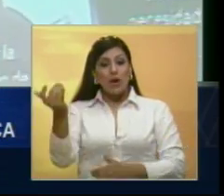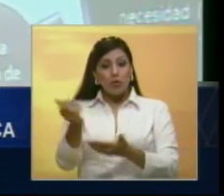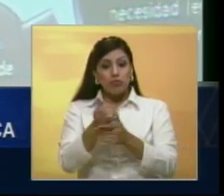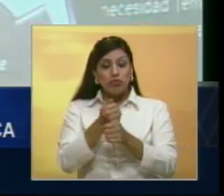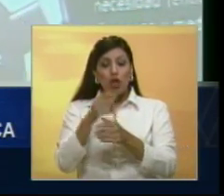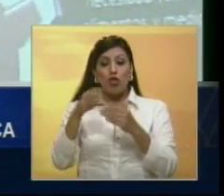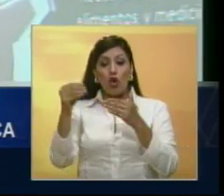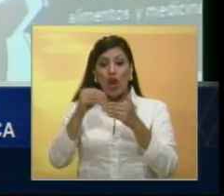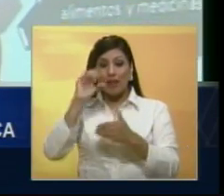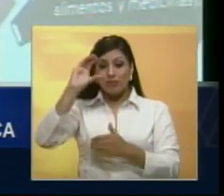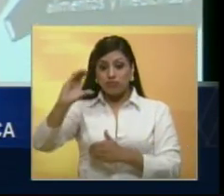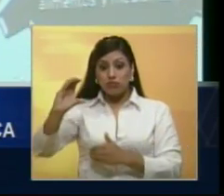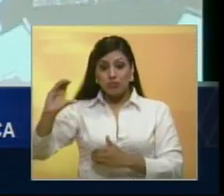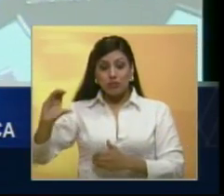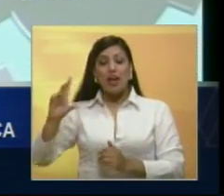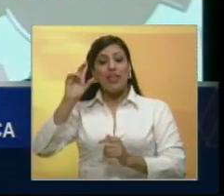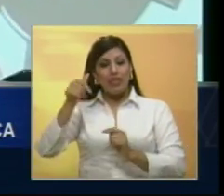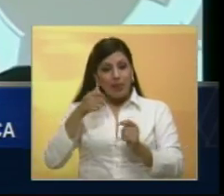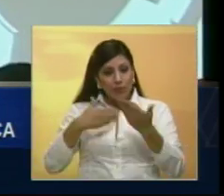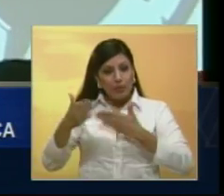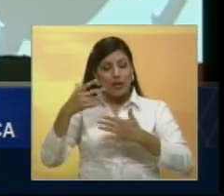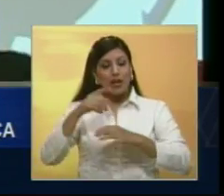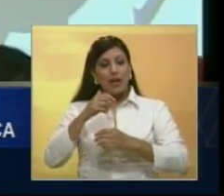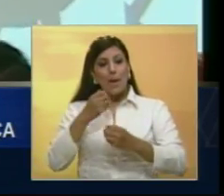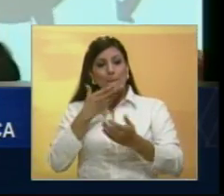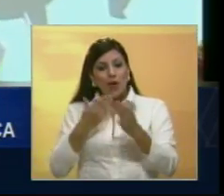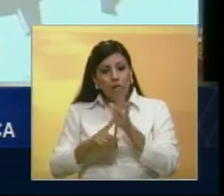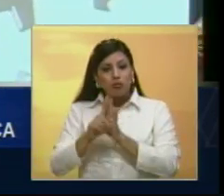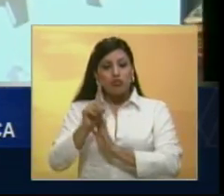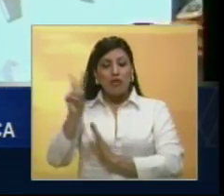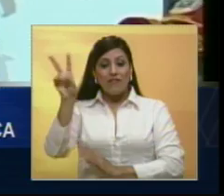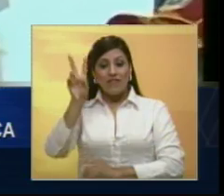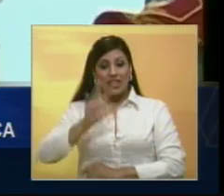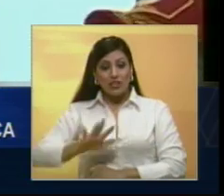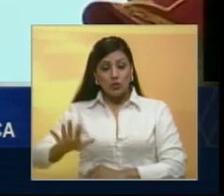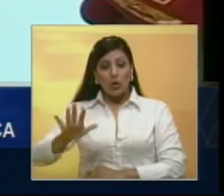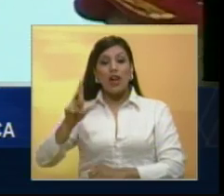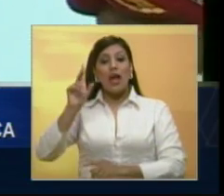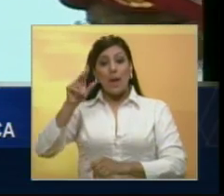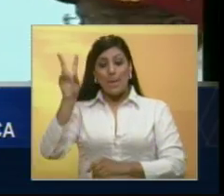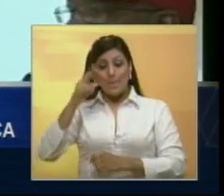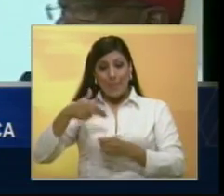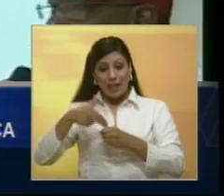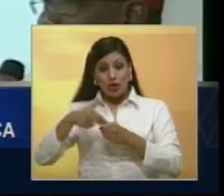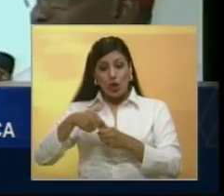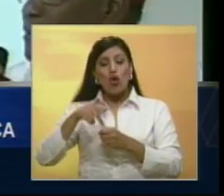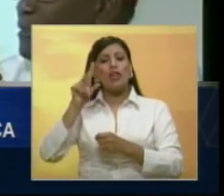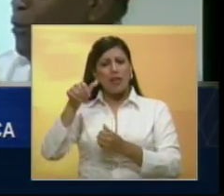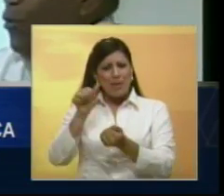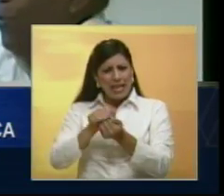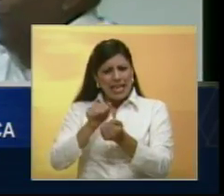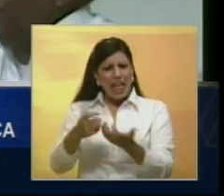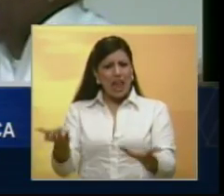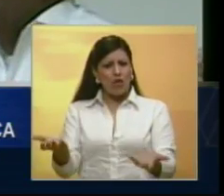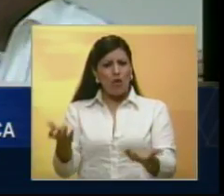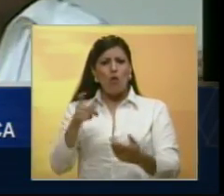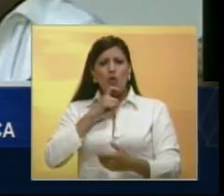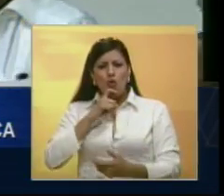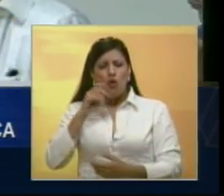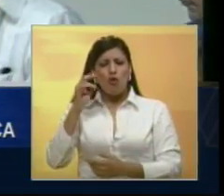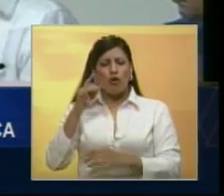de divisas y diversificar su fuente. Venezuela no solo es un país petrolero, Venezuela es un país minero.